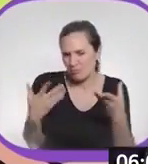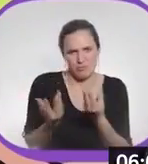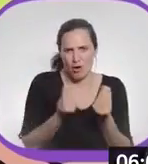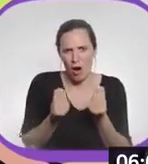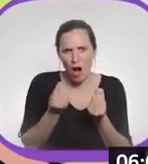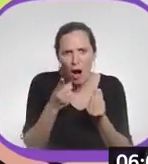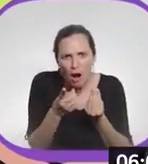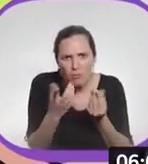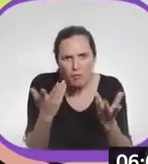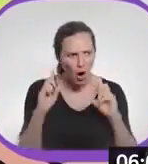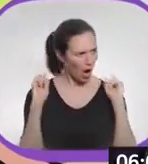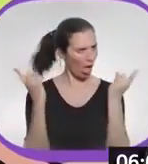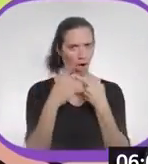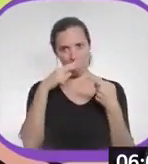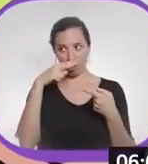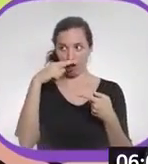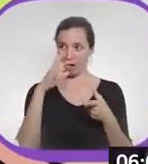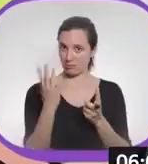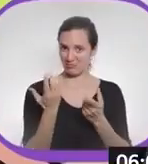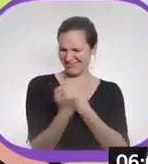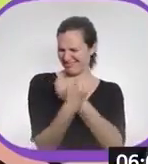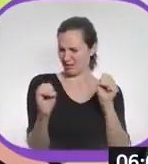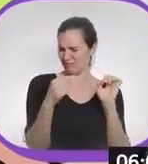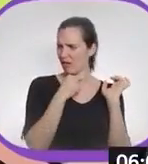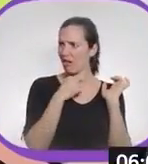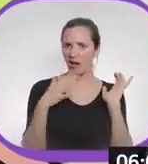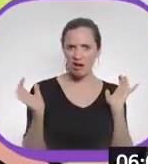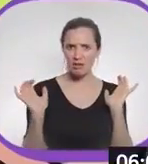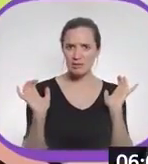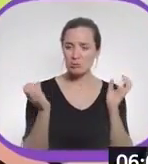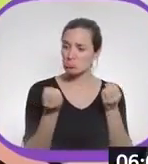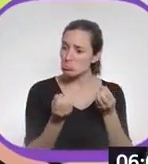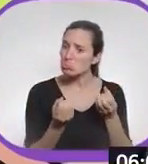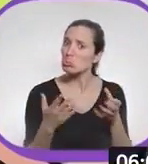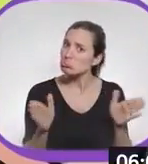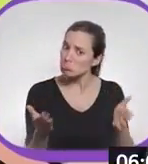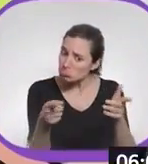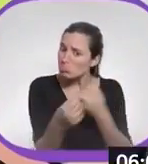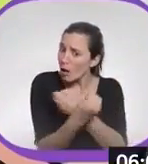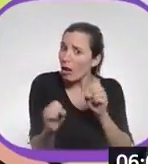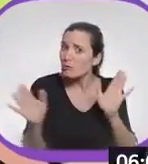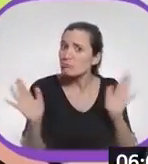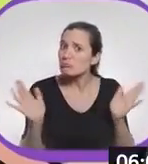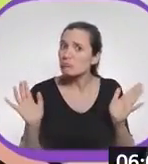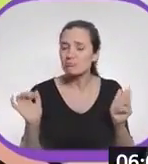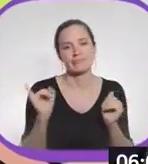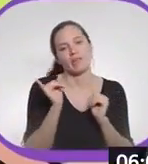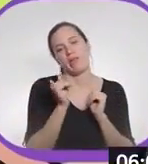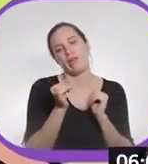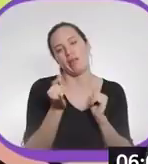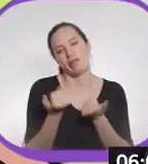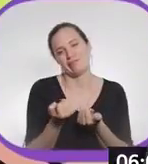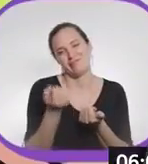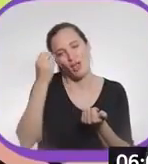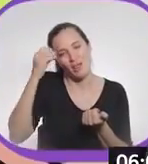cómo tú te atreves a rodearme de lujo! ¡Quisiera liberarme de esto! ¡Bien, ahí está! ¡Ya eres libre! ¡Sí, claro!